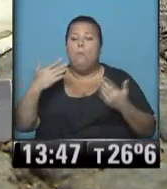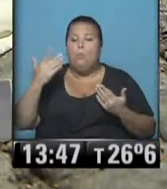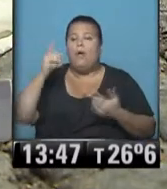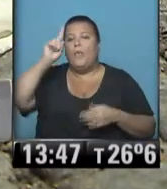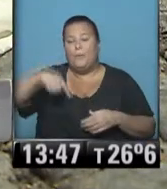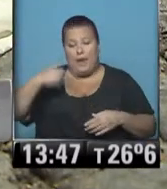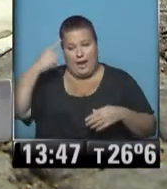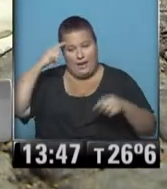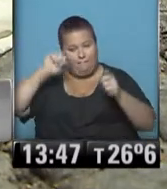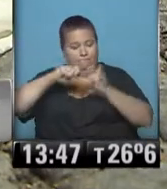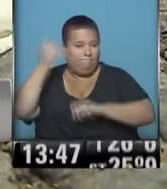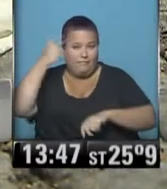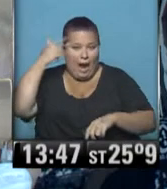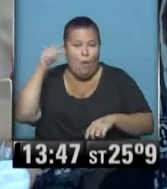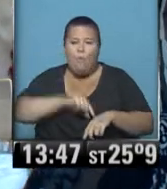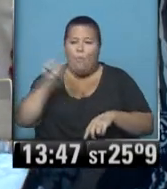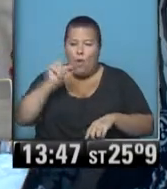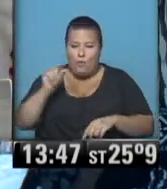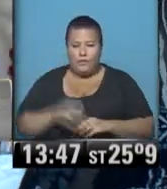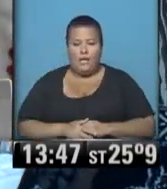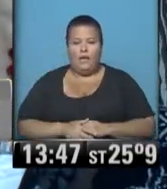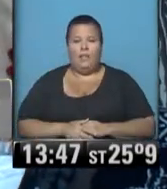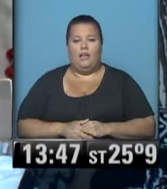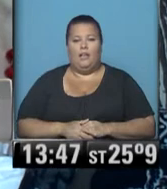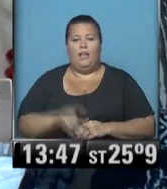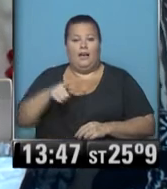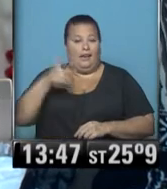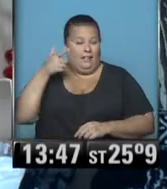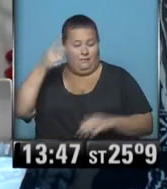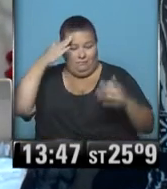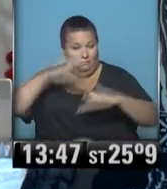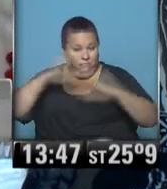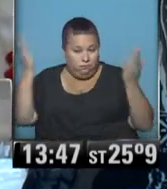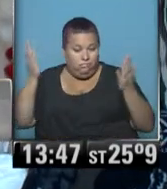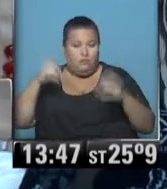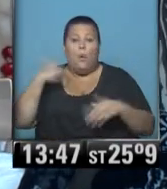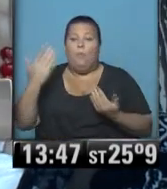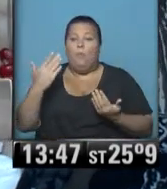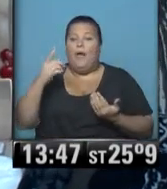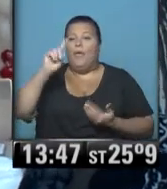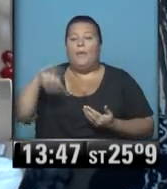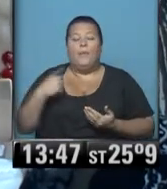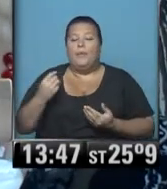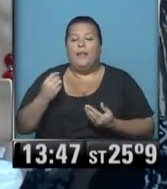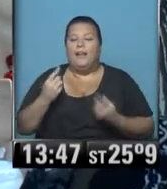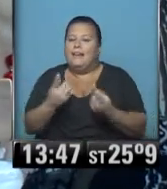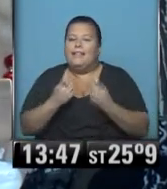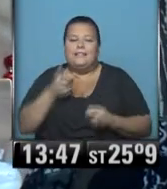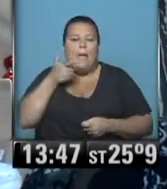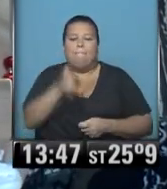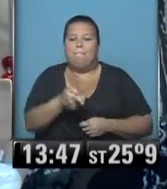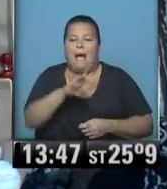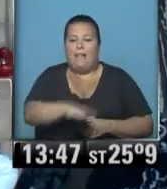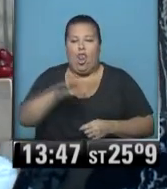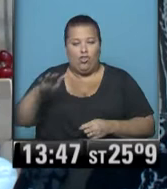producir un trastorno mental momentáneo y en ese ataque de ira producirse la necesidad de asesinar a